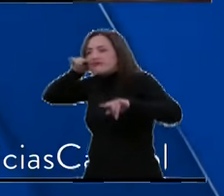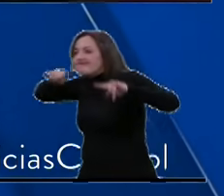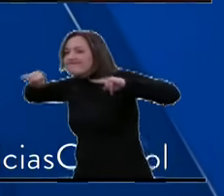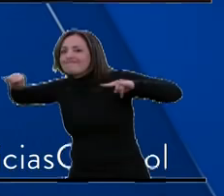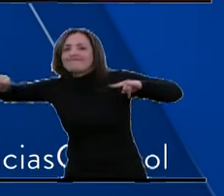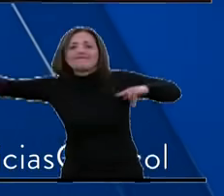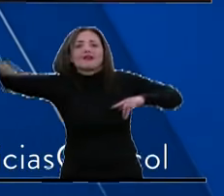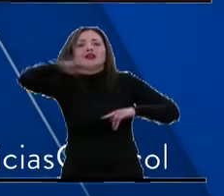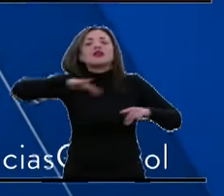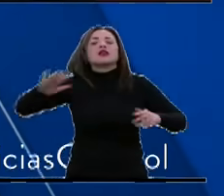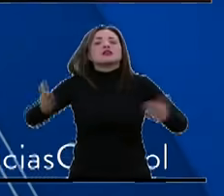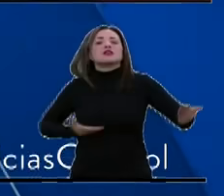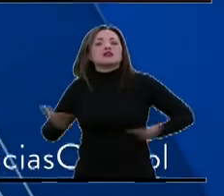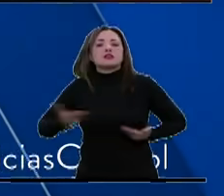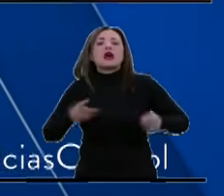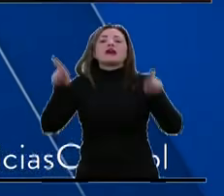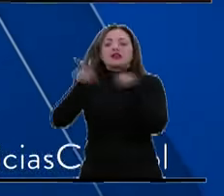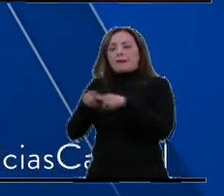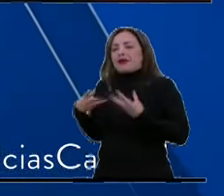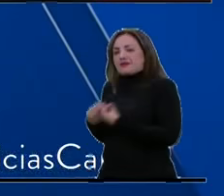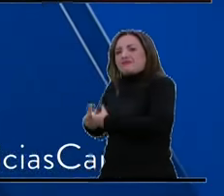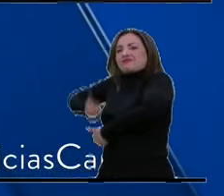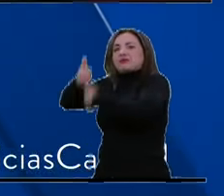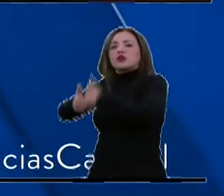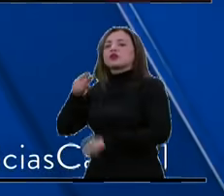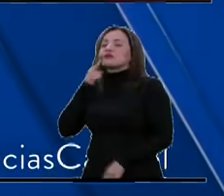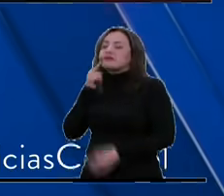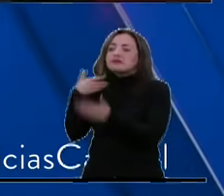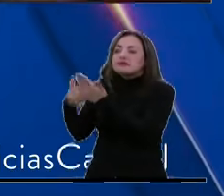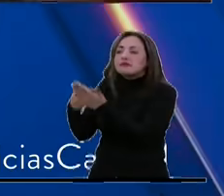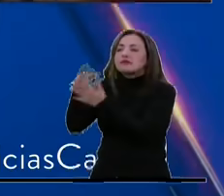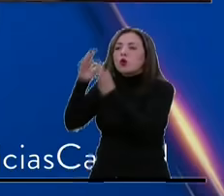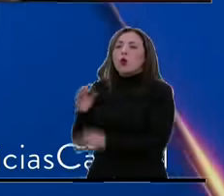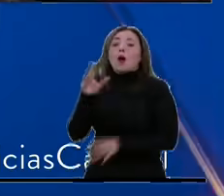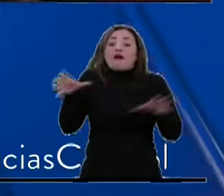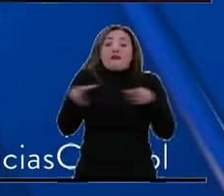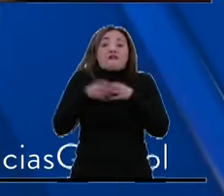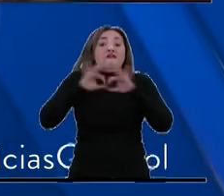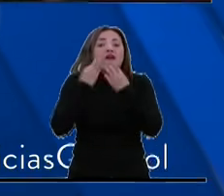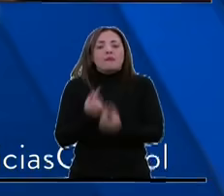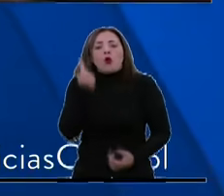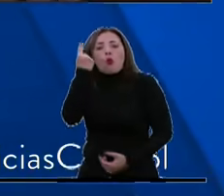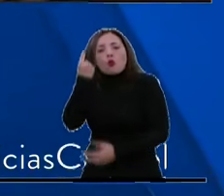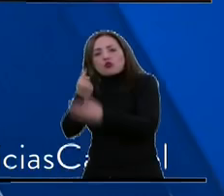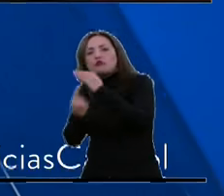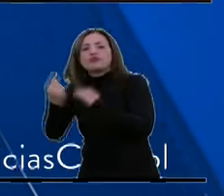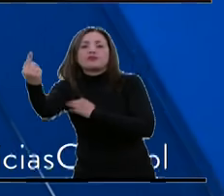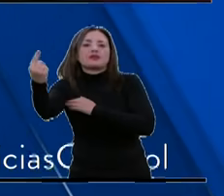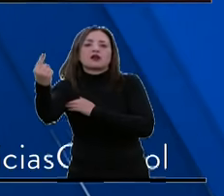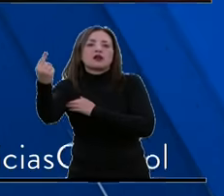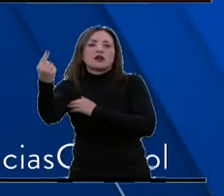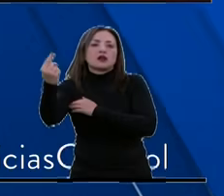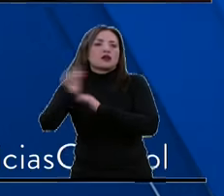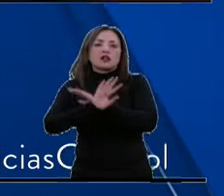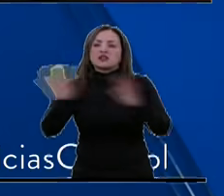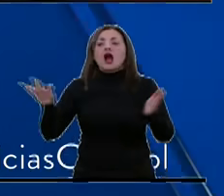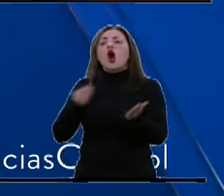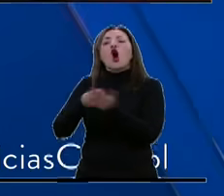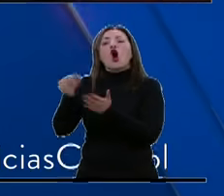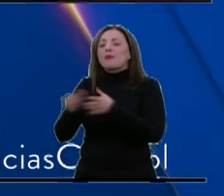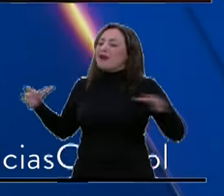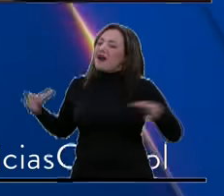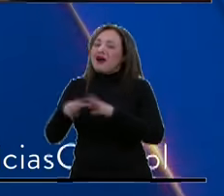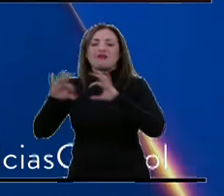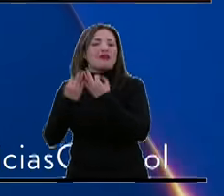tanto de los comerciantes como los nuestros que ingrese solo una persona por núcleo familiar obviamente ya no se trata más de compras familiares sino de un